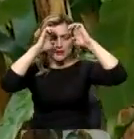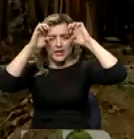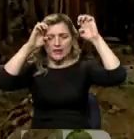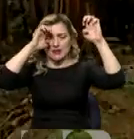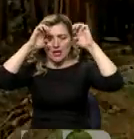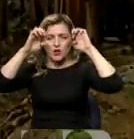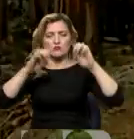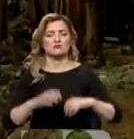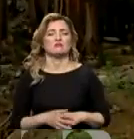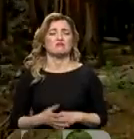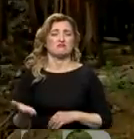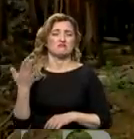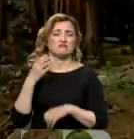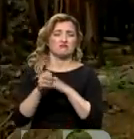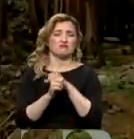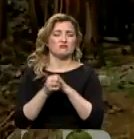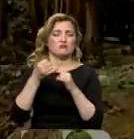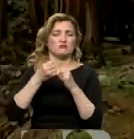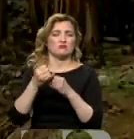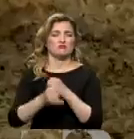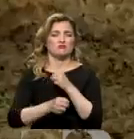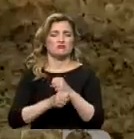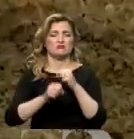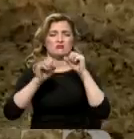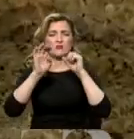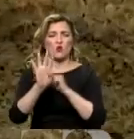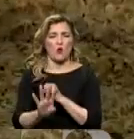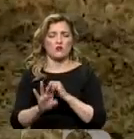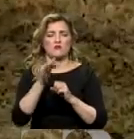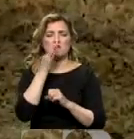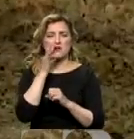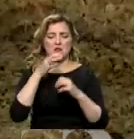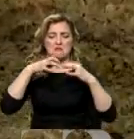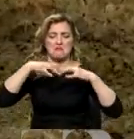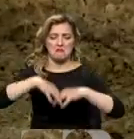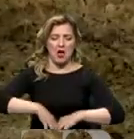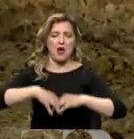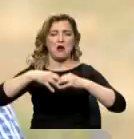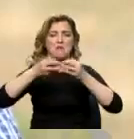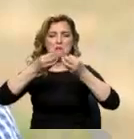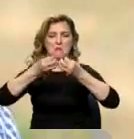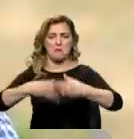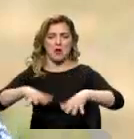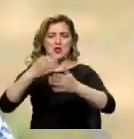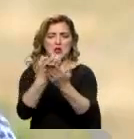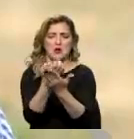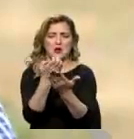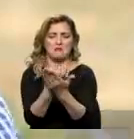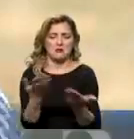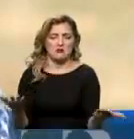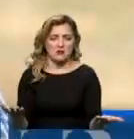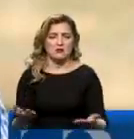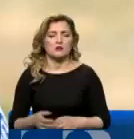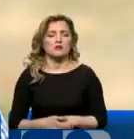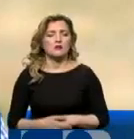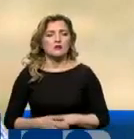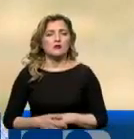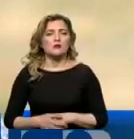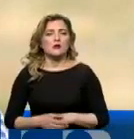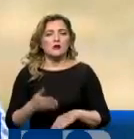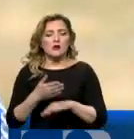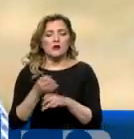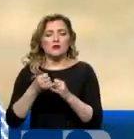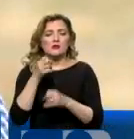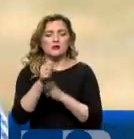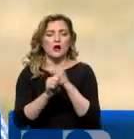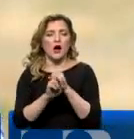pues afirma que durante los últimos cuatro años en la hacienda sólo han existido pérdidas eso está demostrándose ahora yo creo que los resultados al